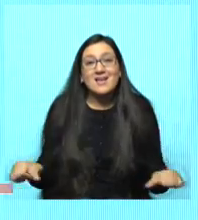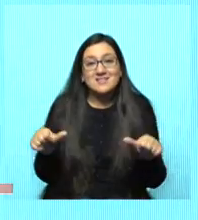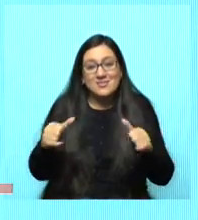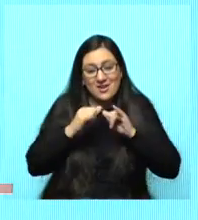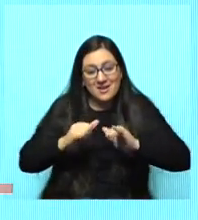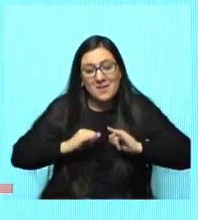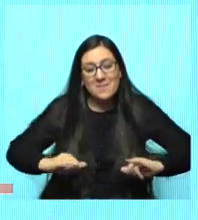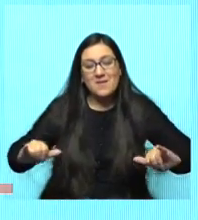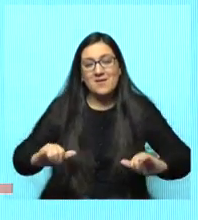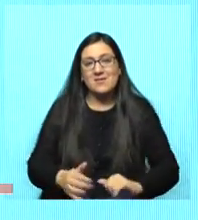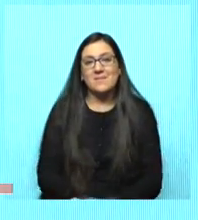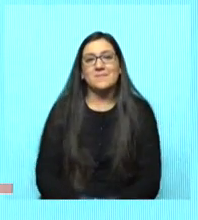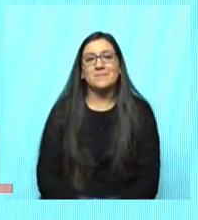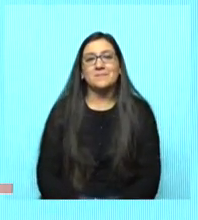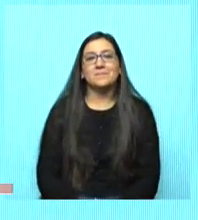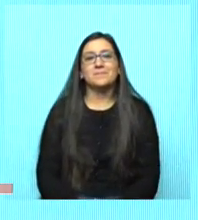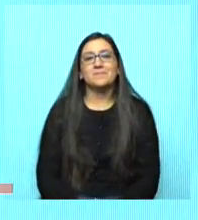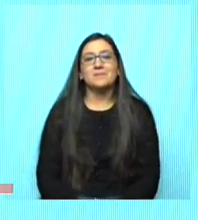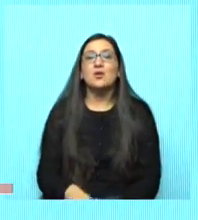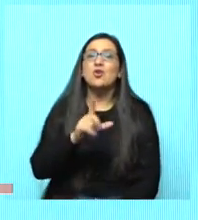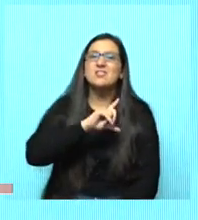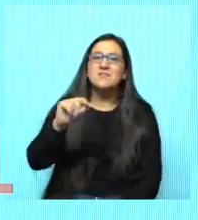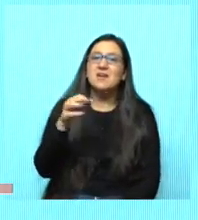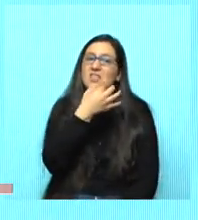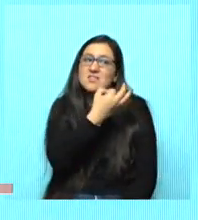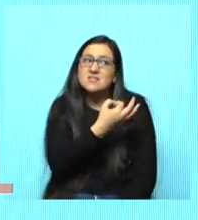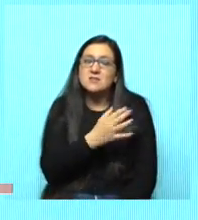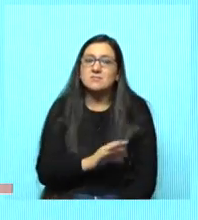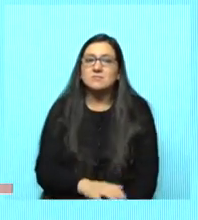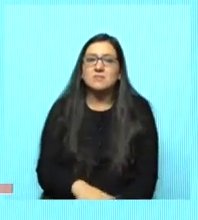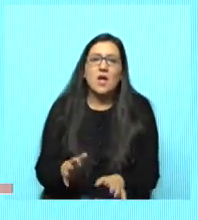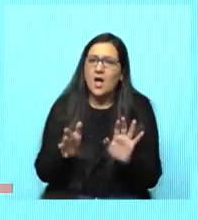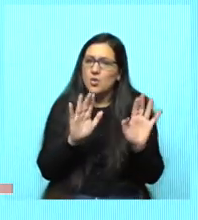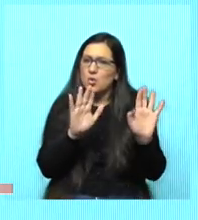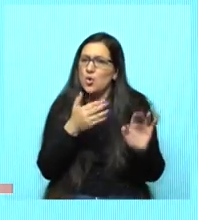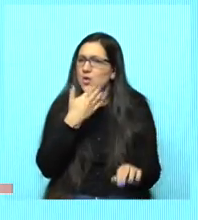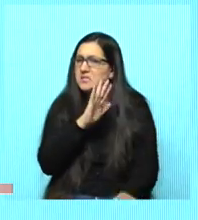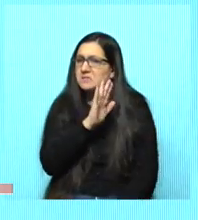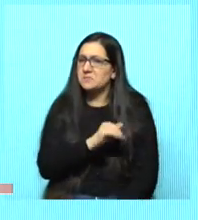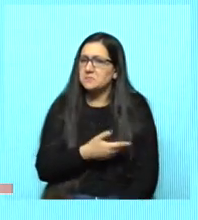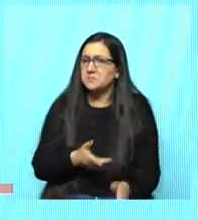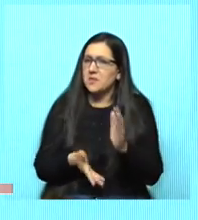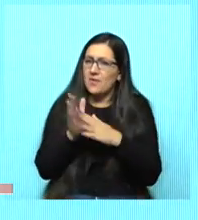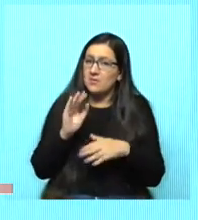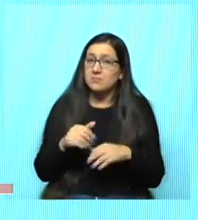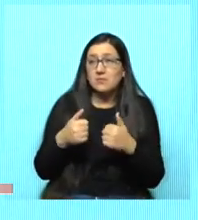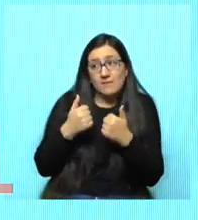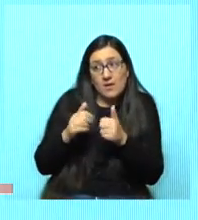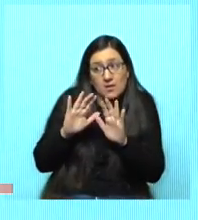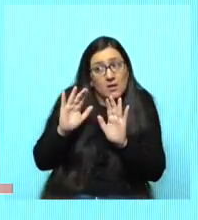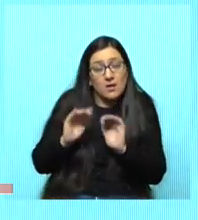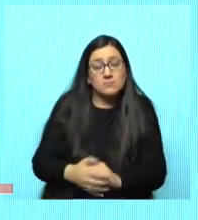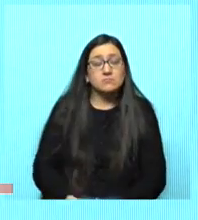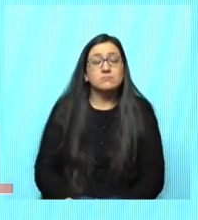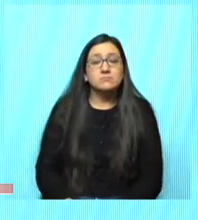cara y los que llevamos adelante la campaña. ¿Y los que se alejan qué te dicen? Y nada. No, no me interesa. No, gracias. Sí. No, está bien, tipo, tampoco vamos a estar arriba,